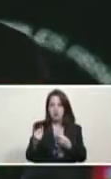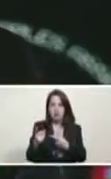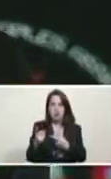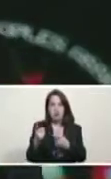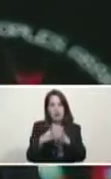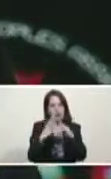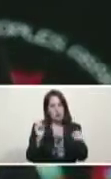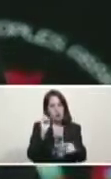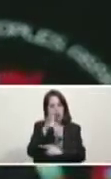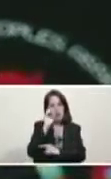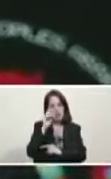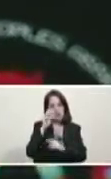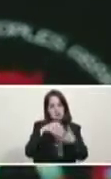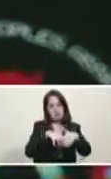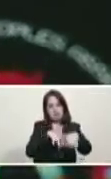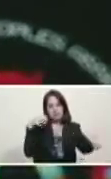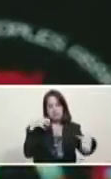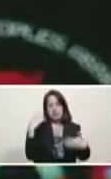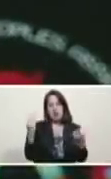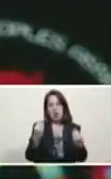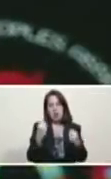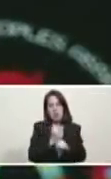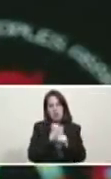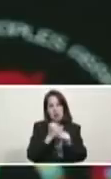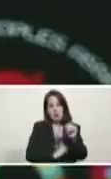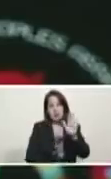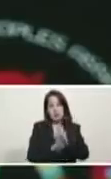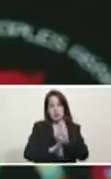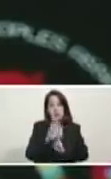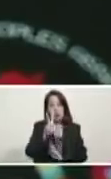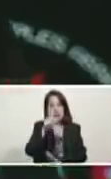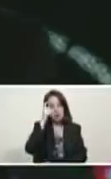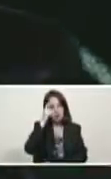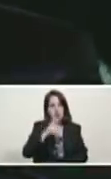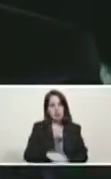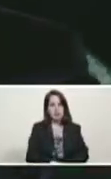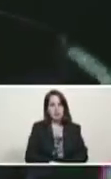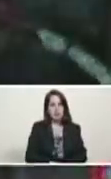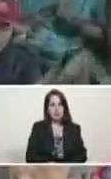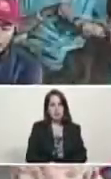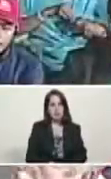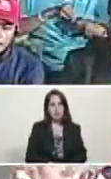los asistentes para hablarles del trabajo desarrollado durante estos tres días